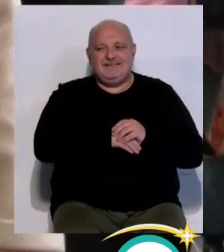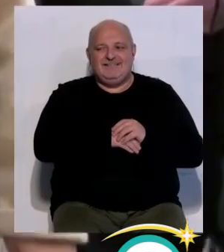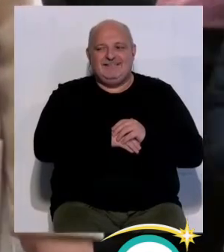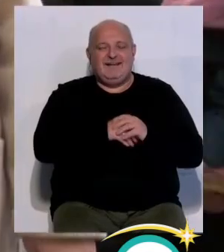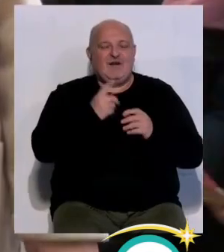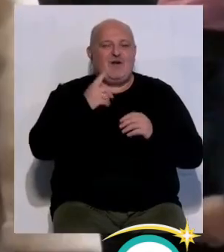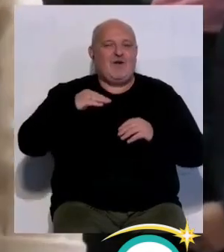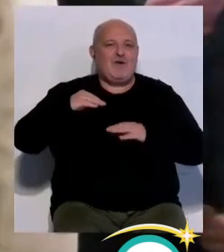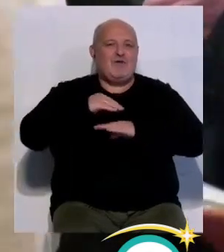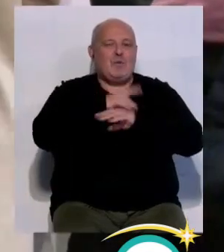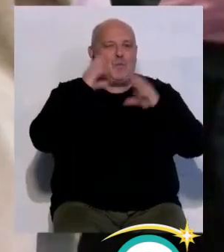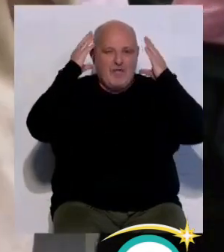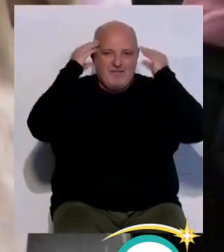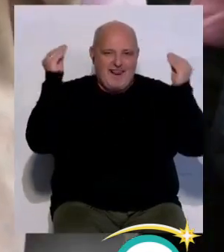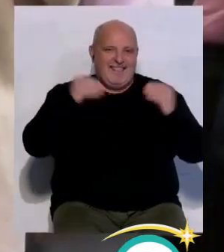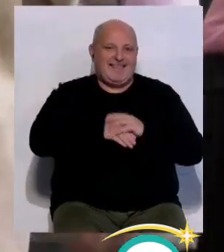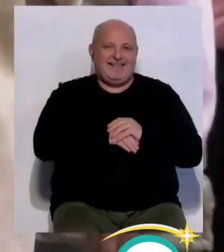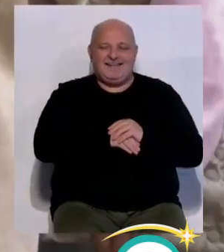un coche de la Guardia Civil,